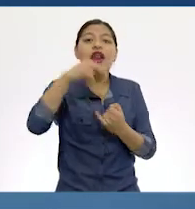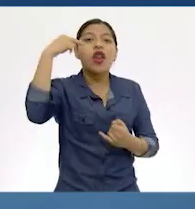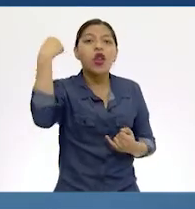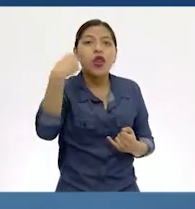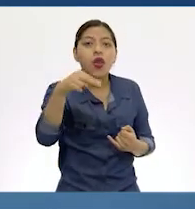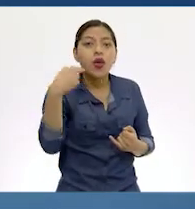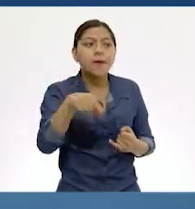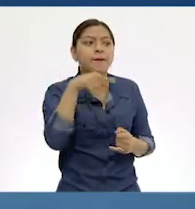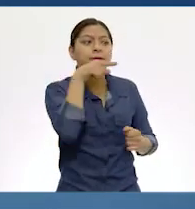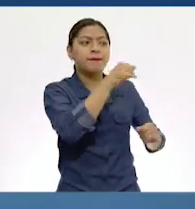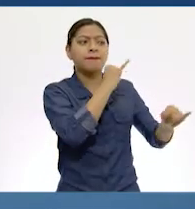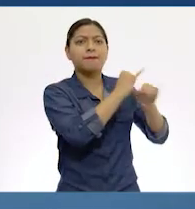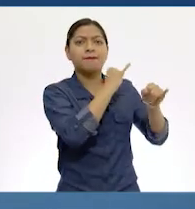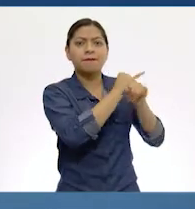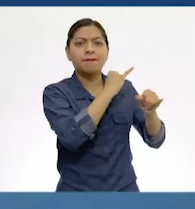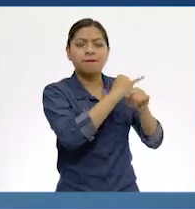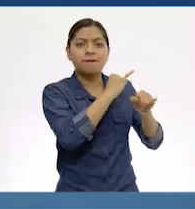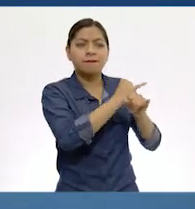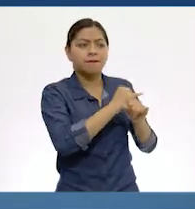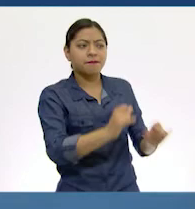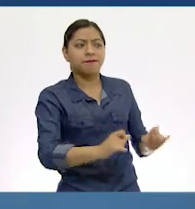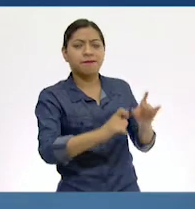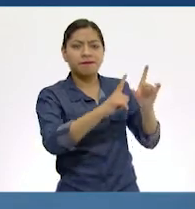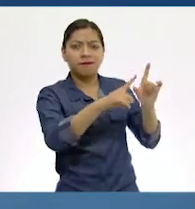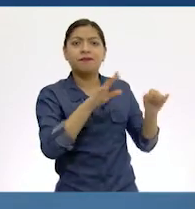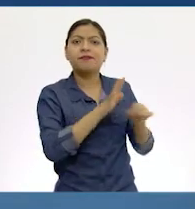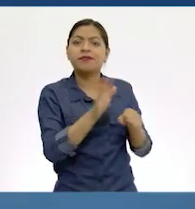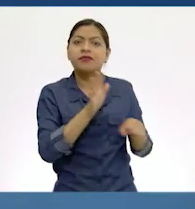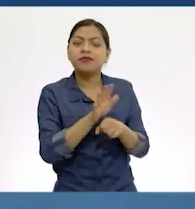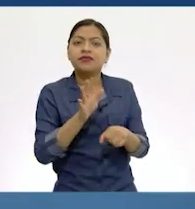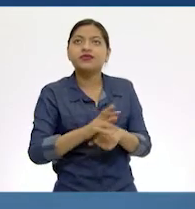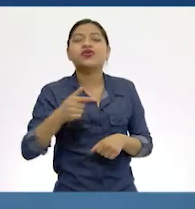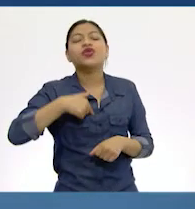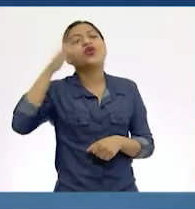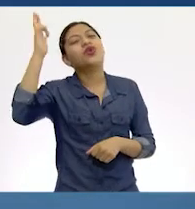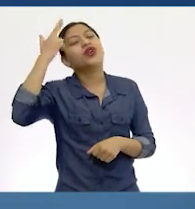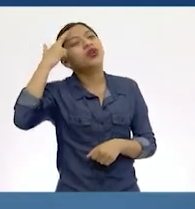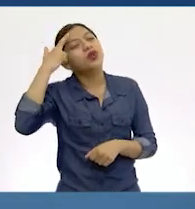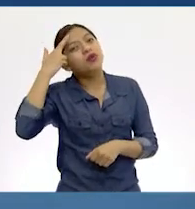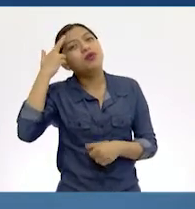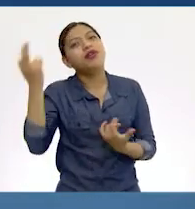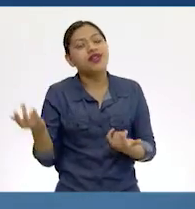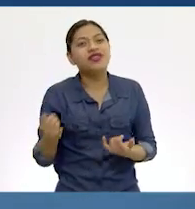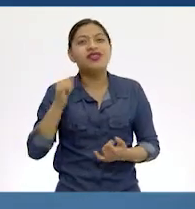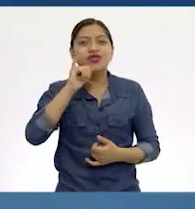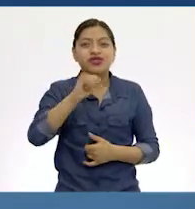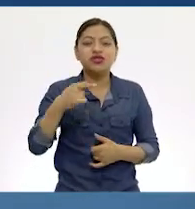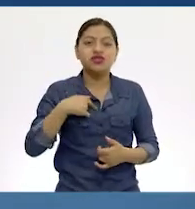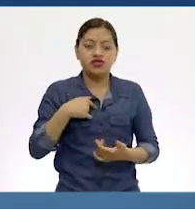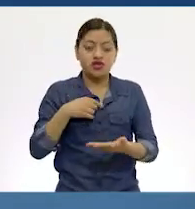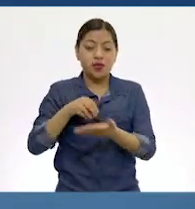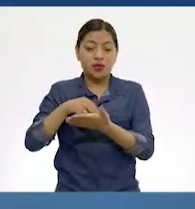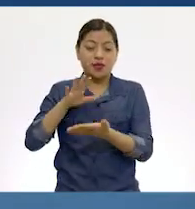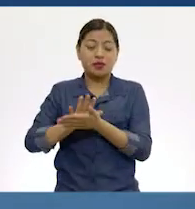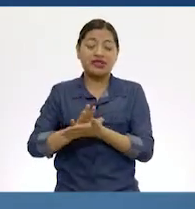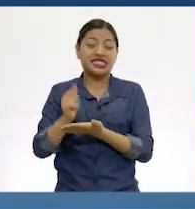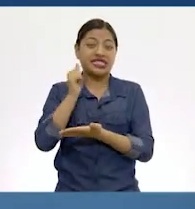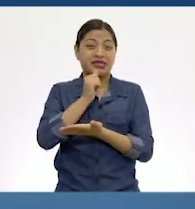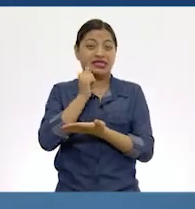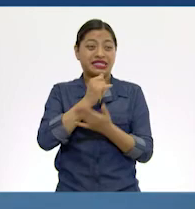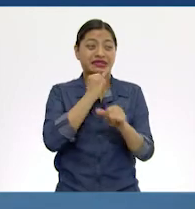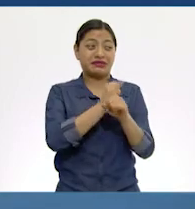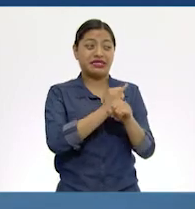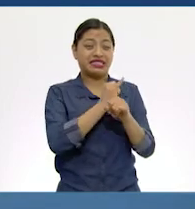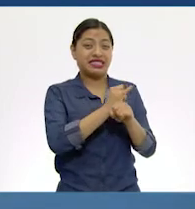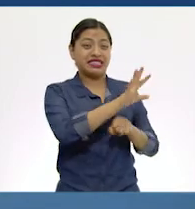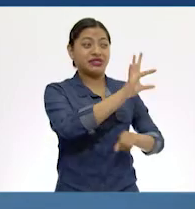que, pues, está consultando. Lo recuerdo porque casi siempre he usado referencias electrónicas para hacer